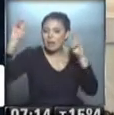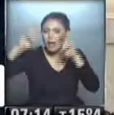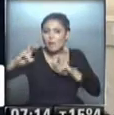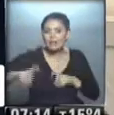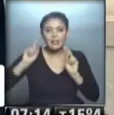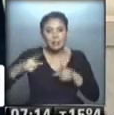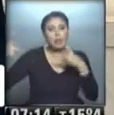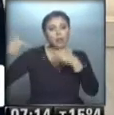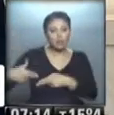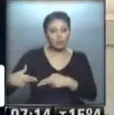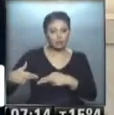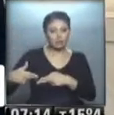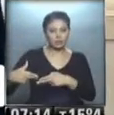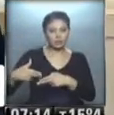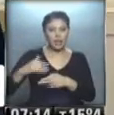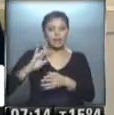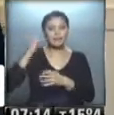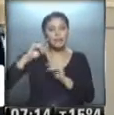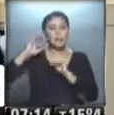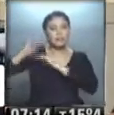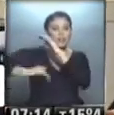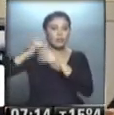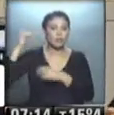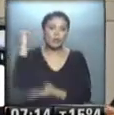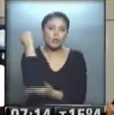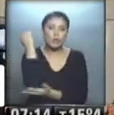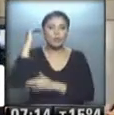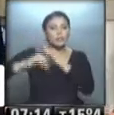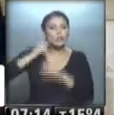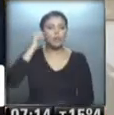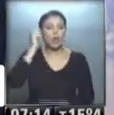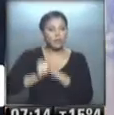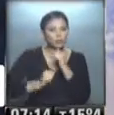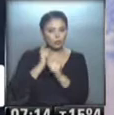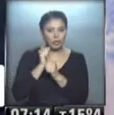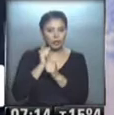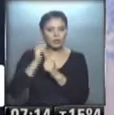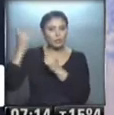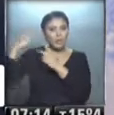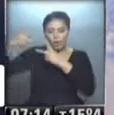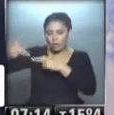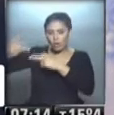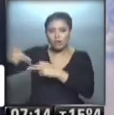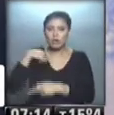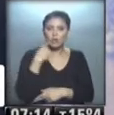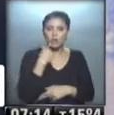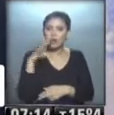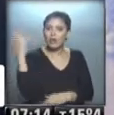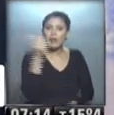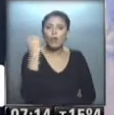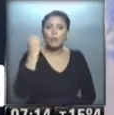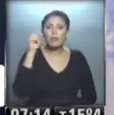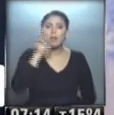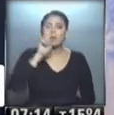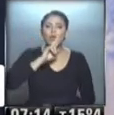con los desarrollos económicos con los desarrollos industriales hemos recuperado hemos repatriado a la